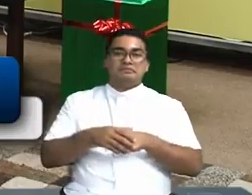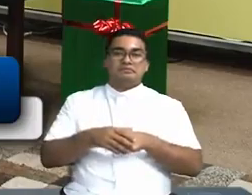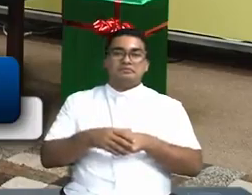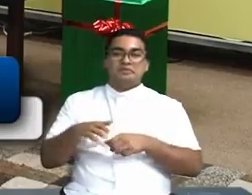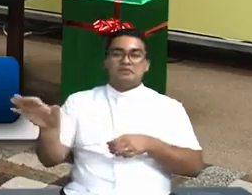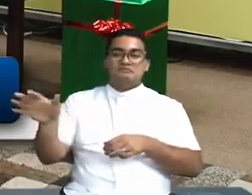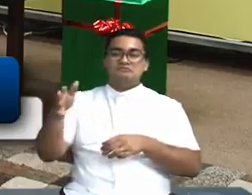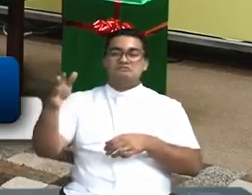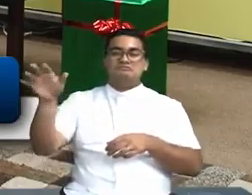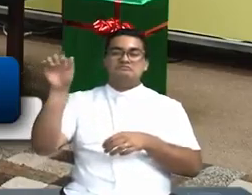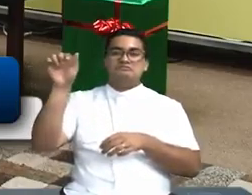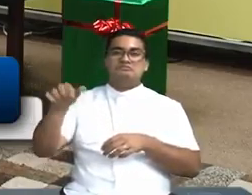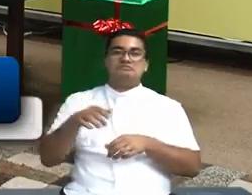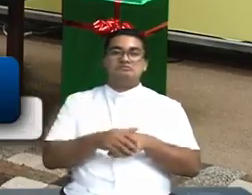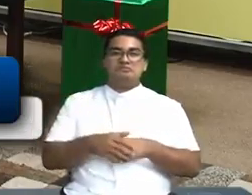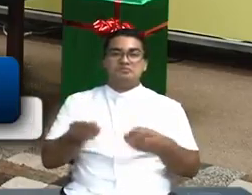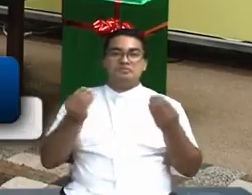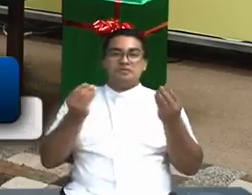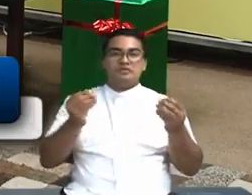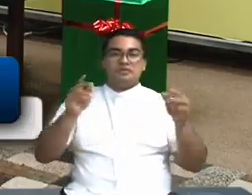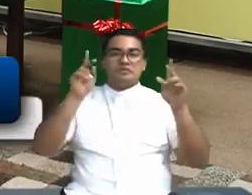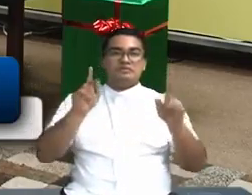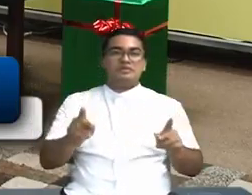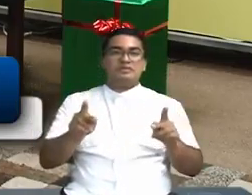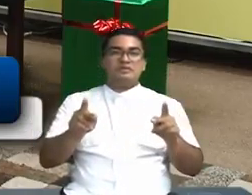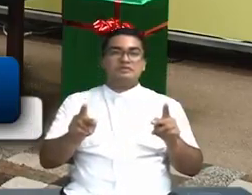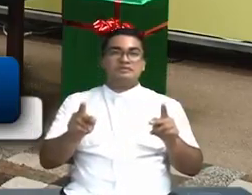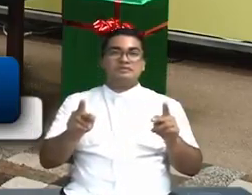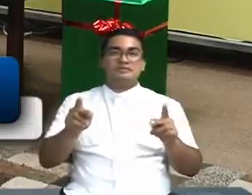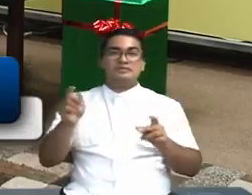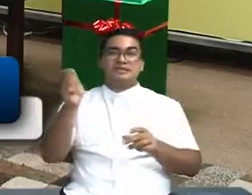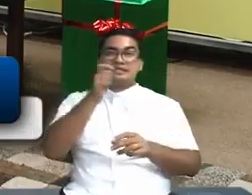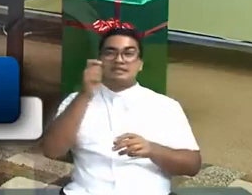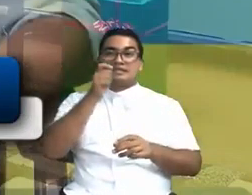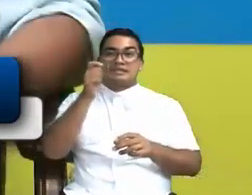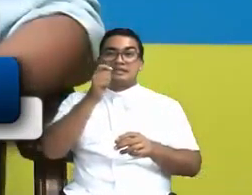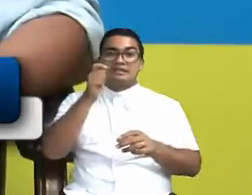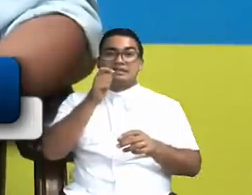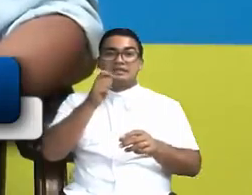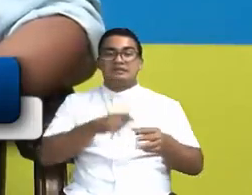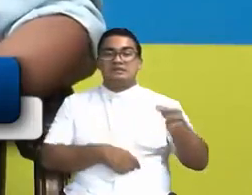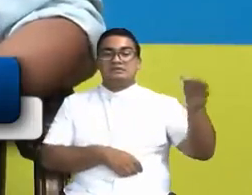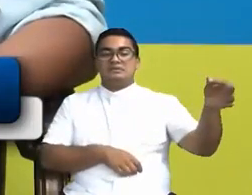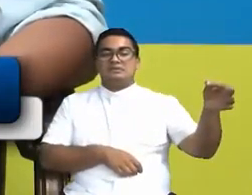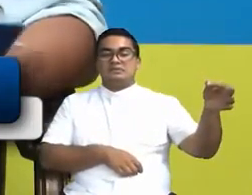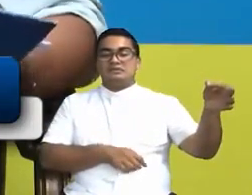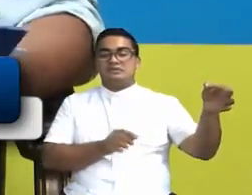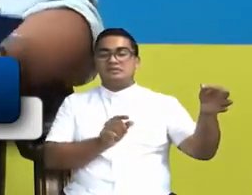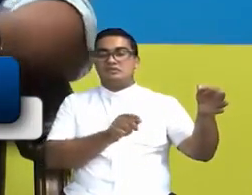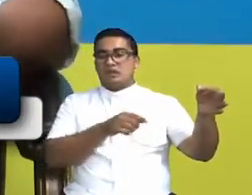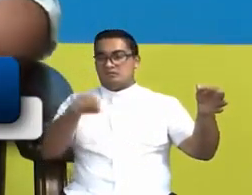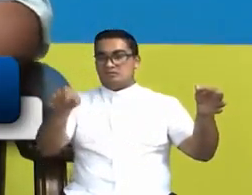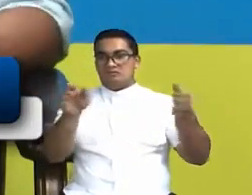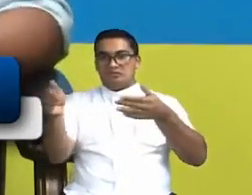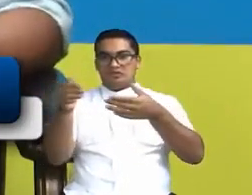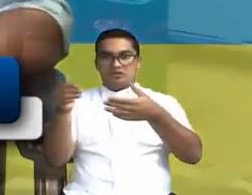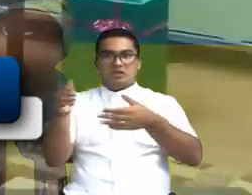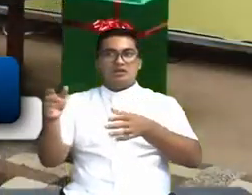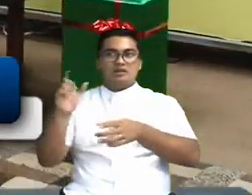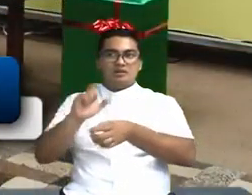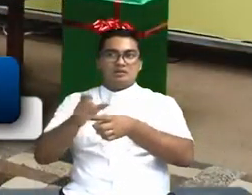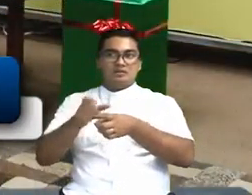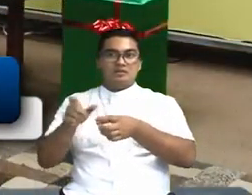ambiente. Incluso hay muchas personas que tienen el cepillo de dientes en el baño, cerca del inodoro, donde hay infección, mayor